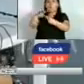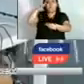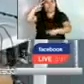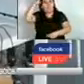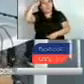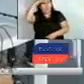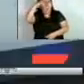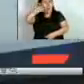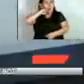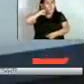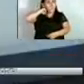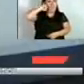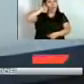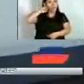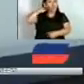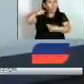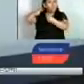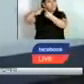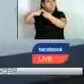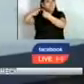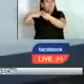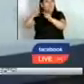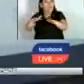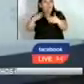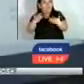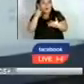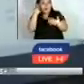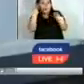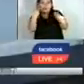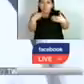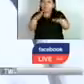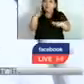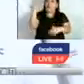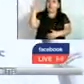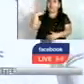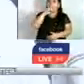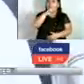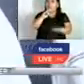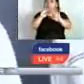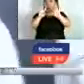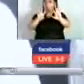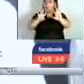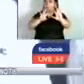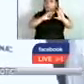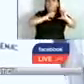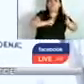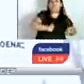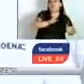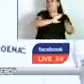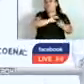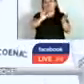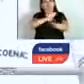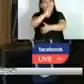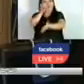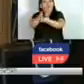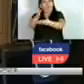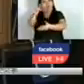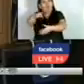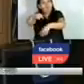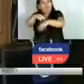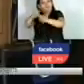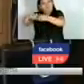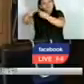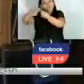más fuertes hacia el partido, luego de perder el Ejecutivo en el 2009. Para Eric Salguero, es un momento para